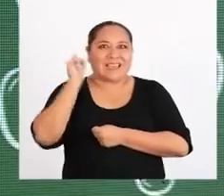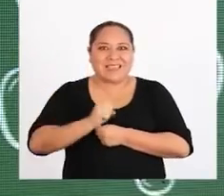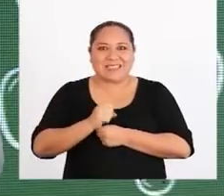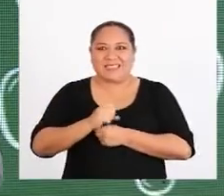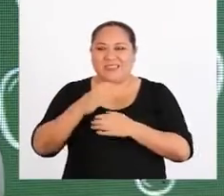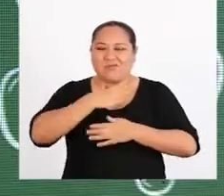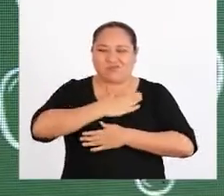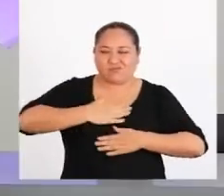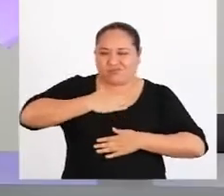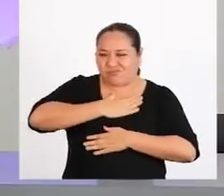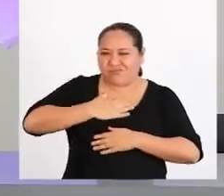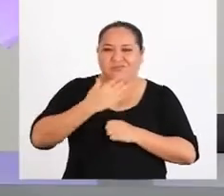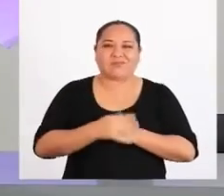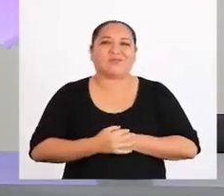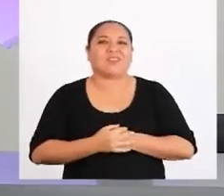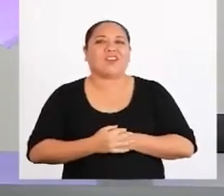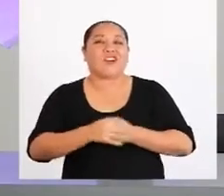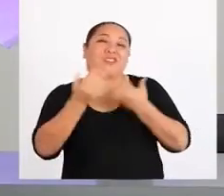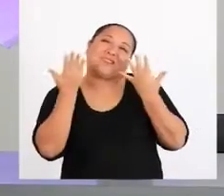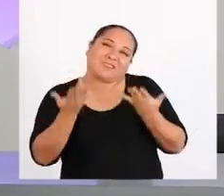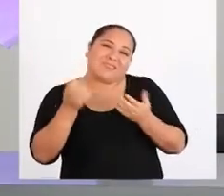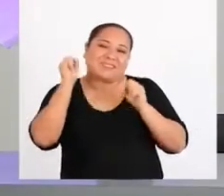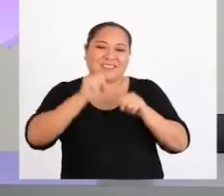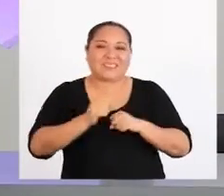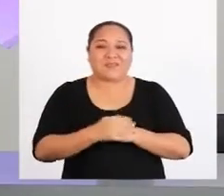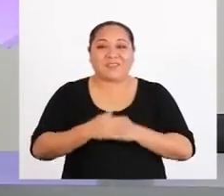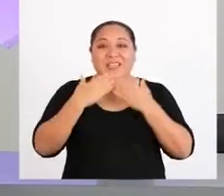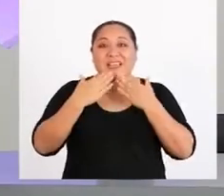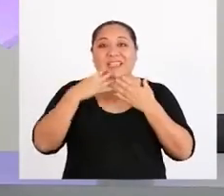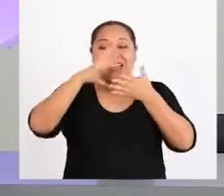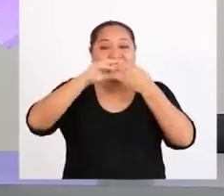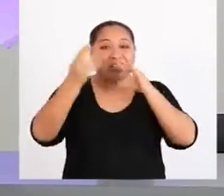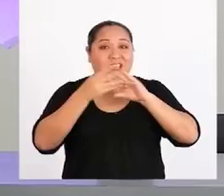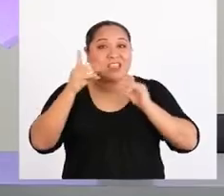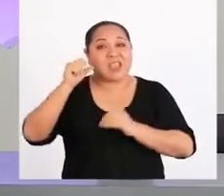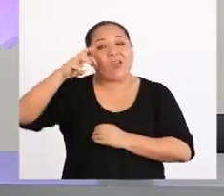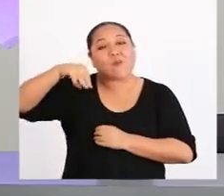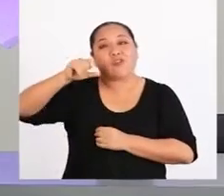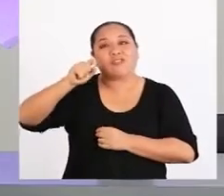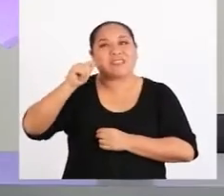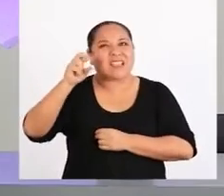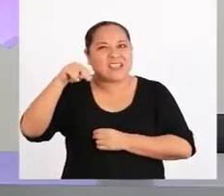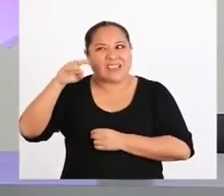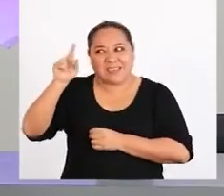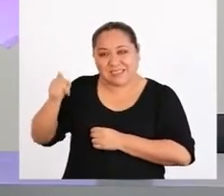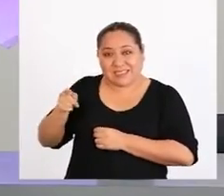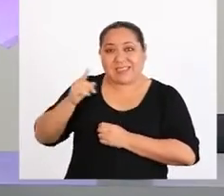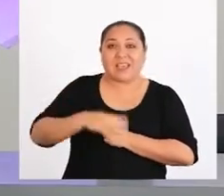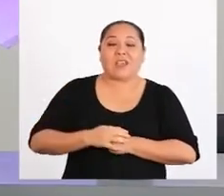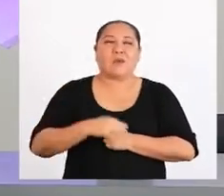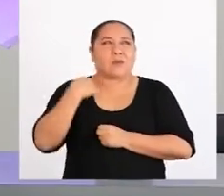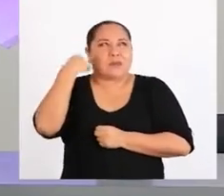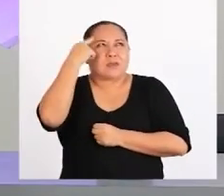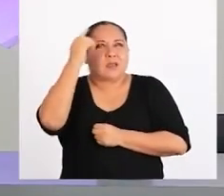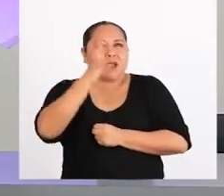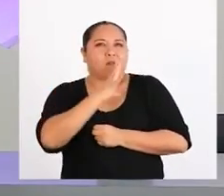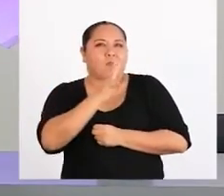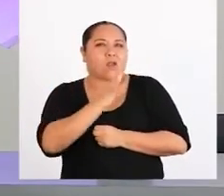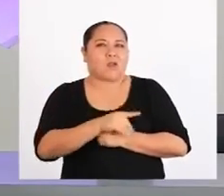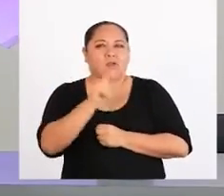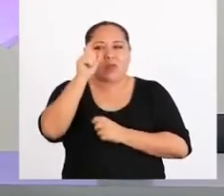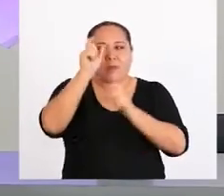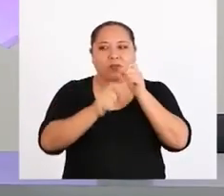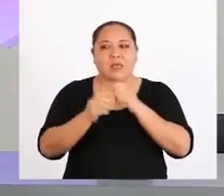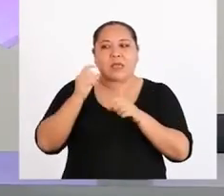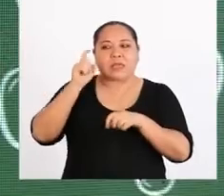va a ser entretenido. Obvio. Gracias a la historia de Demóstenes, estoy pensando que para hablar ante un público